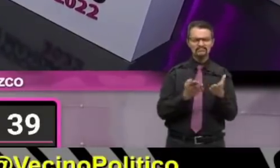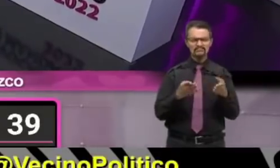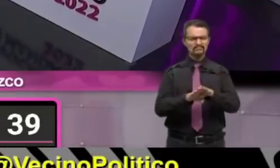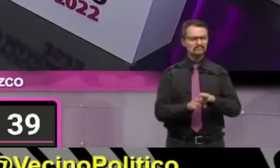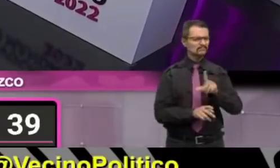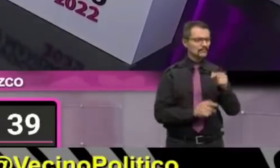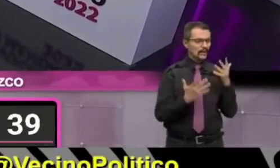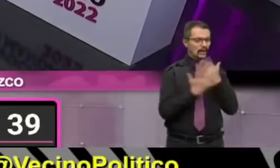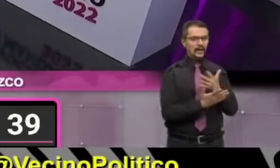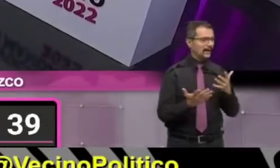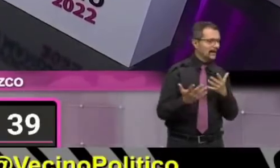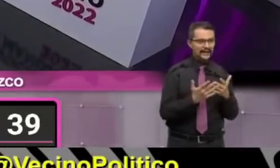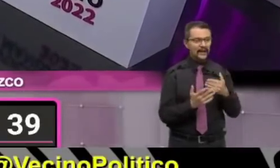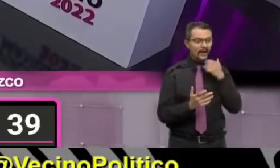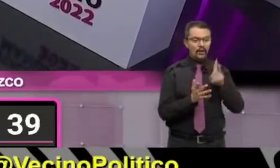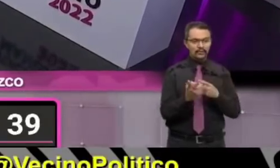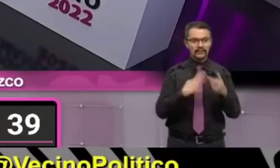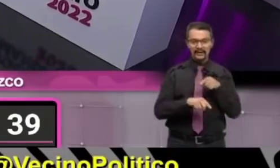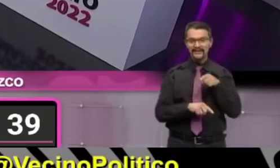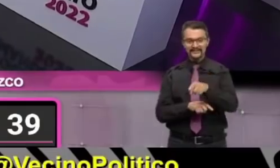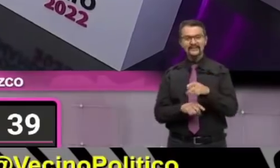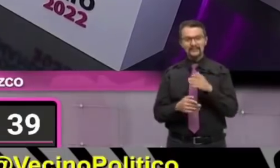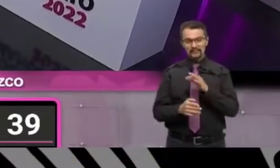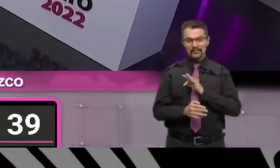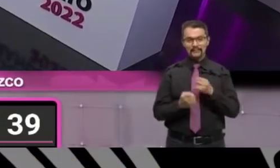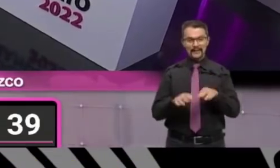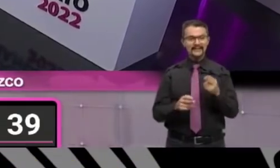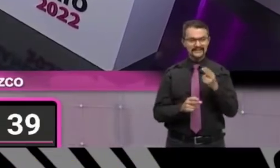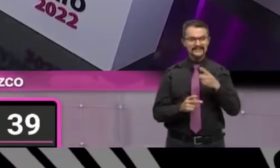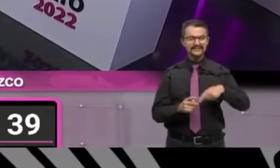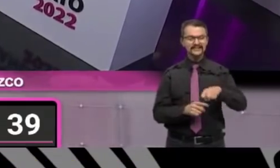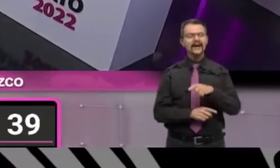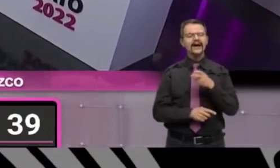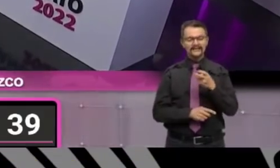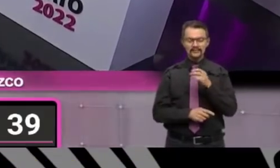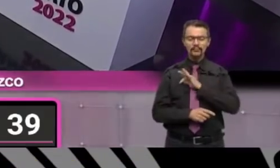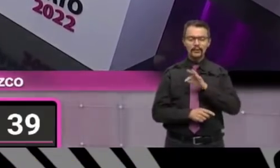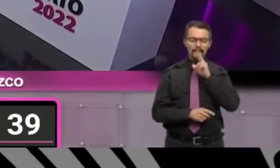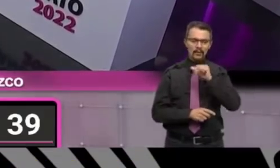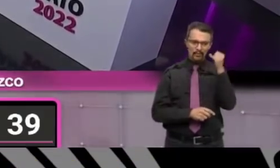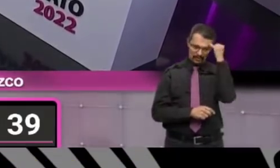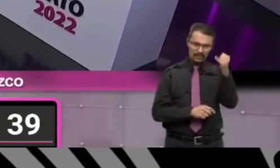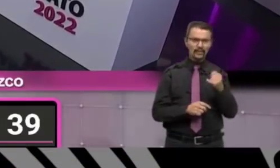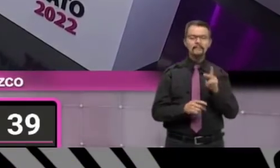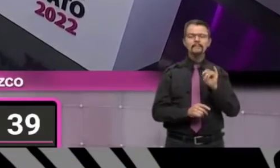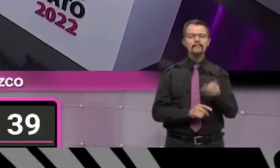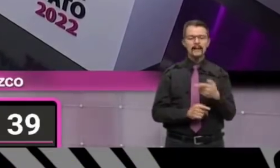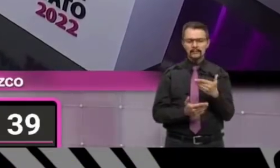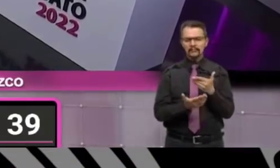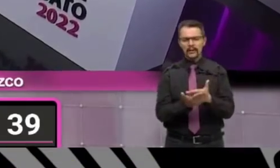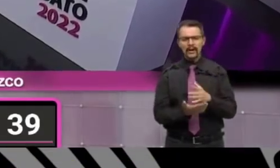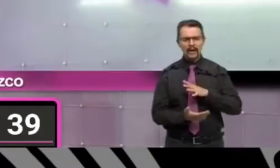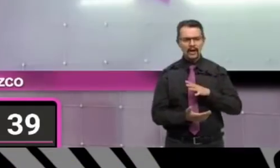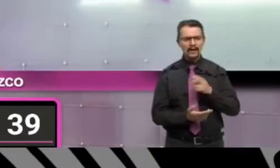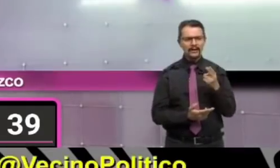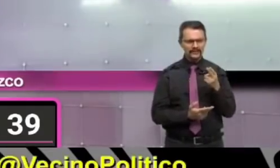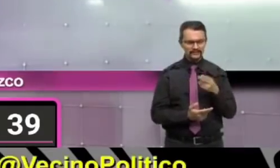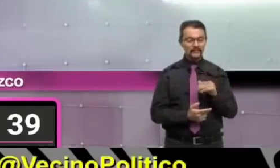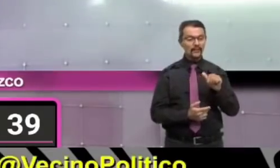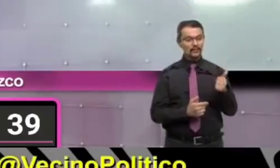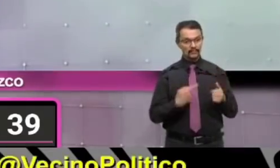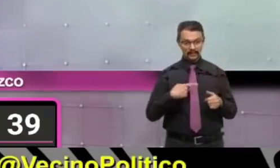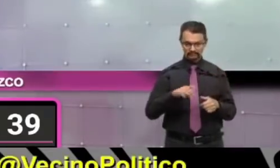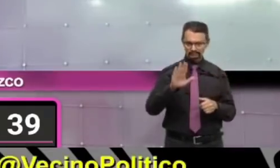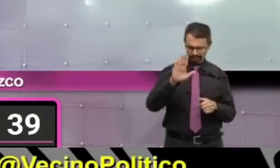volvemos. Muchísimas gracias. ¿Qué dicen, Lizeth, Nancy? ¿Quién se anima a participar? Bueno, yo celebro, sinceramente, que estemos debatiendo de esta